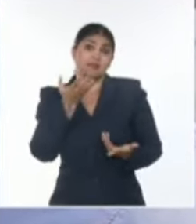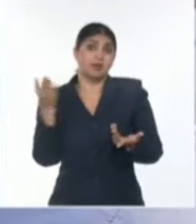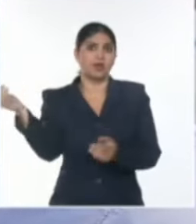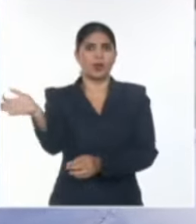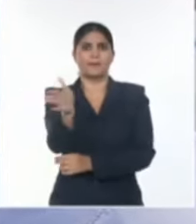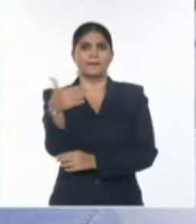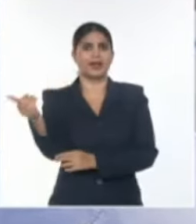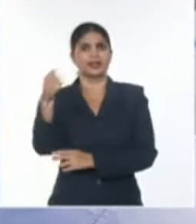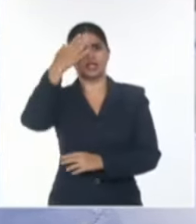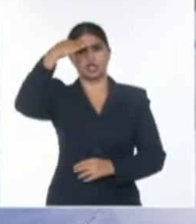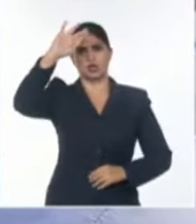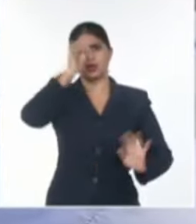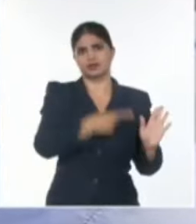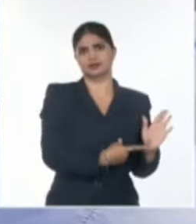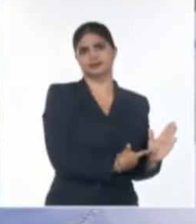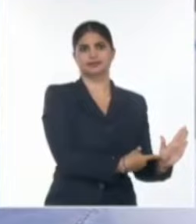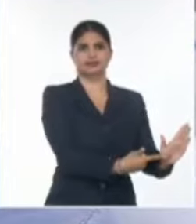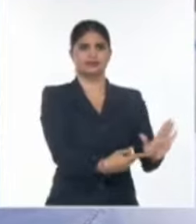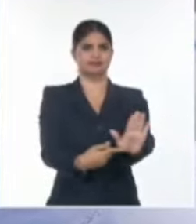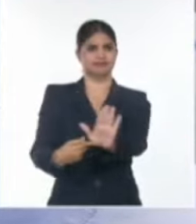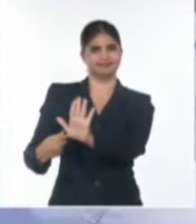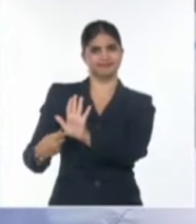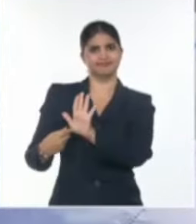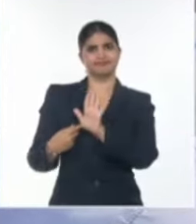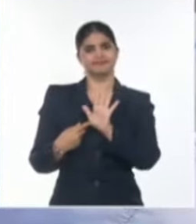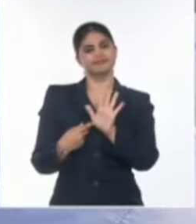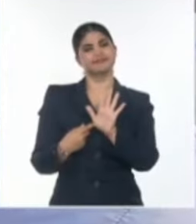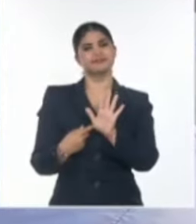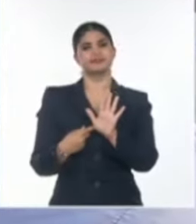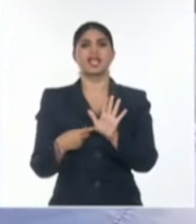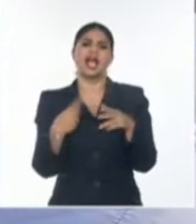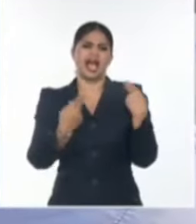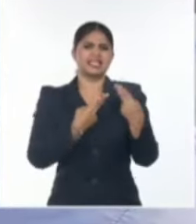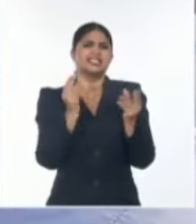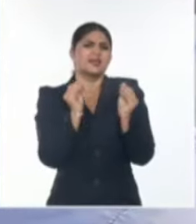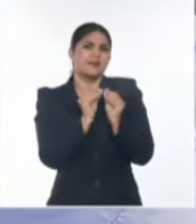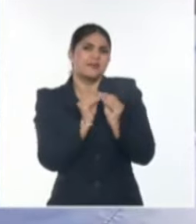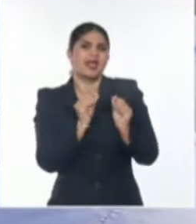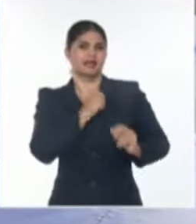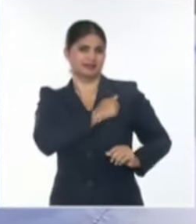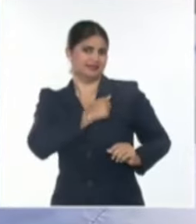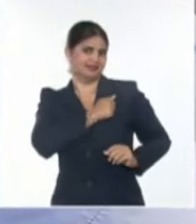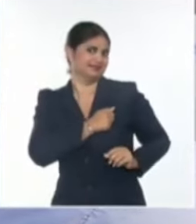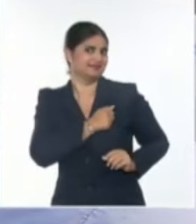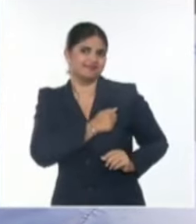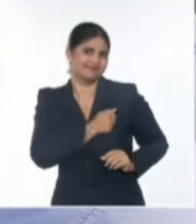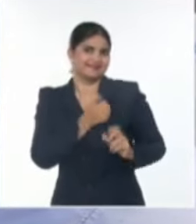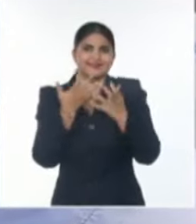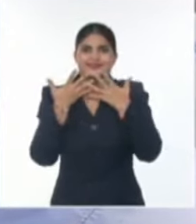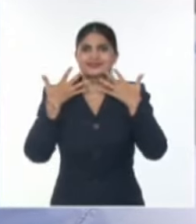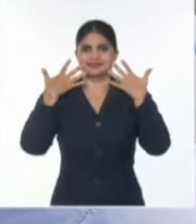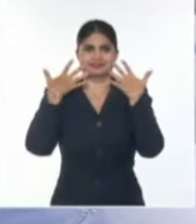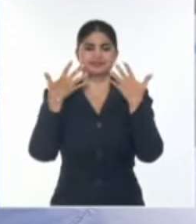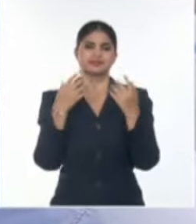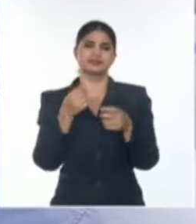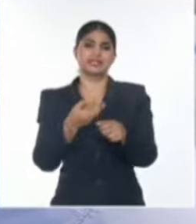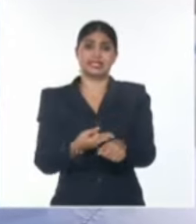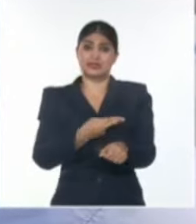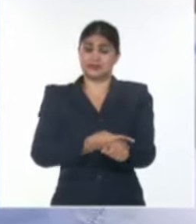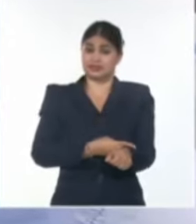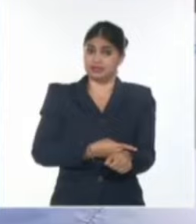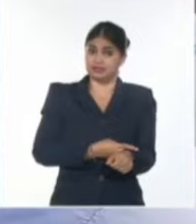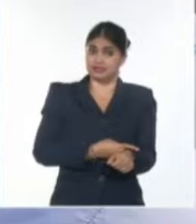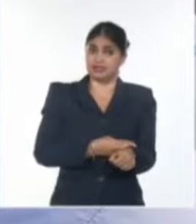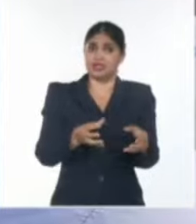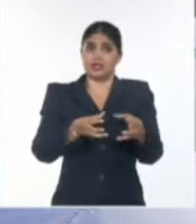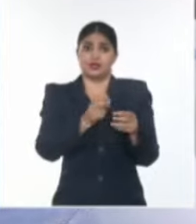y lo voy a hacer con mucho amor. Y voy a ser un digno representante de nuestra